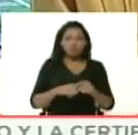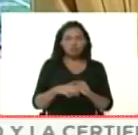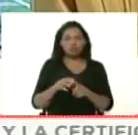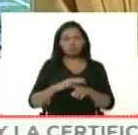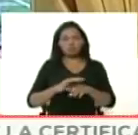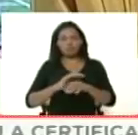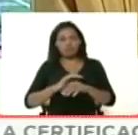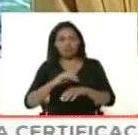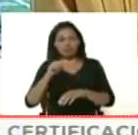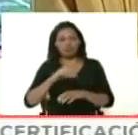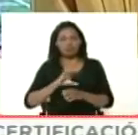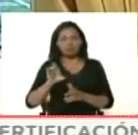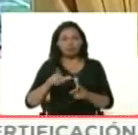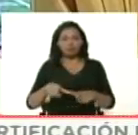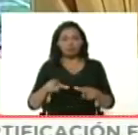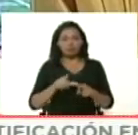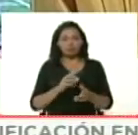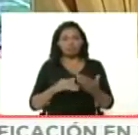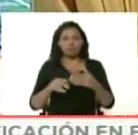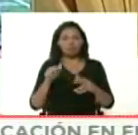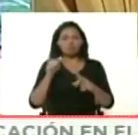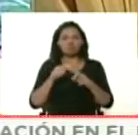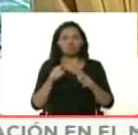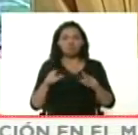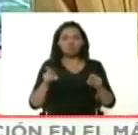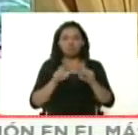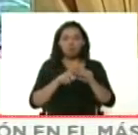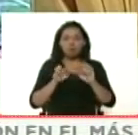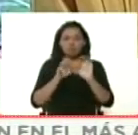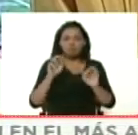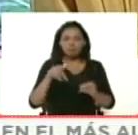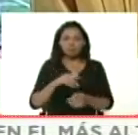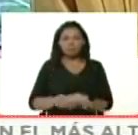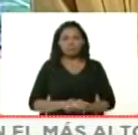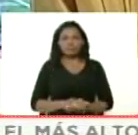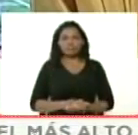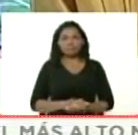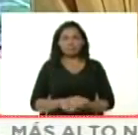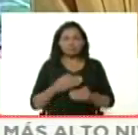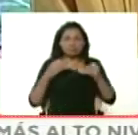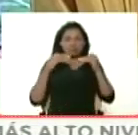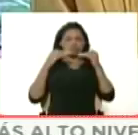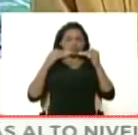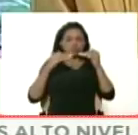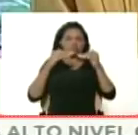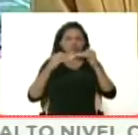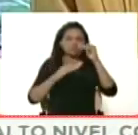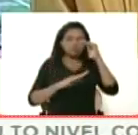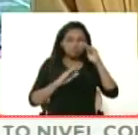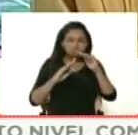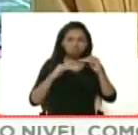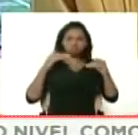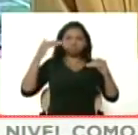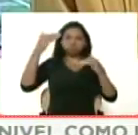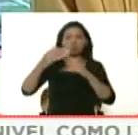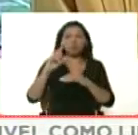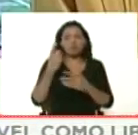región. Estamos en el punto allí en que ya vamos a lograr el salto que necesita el